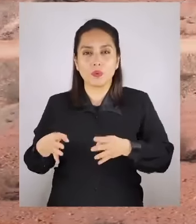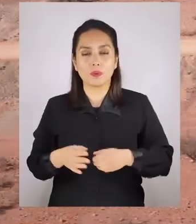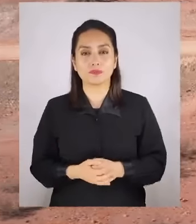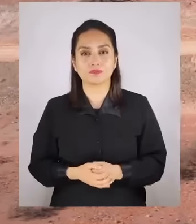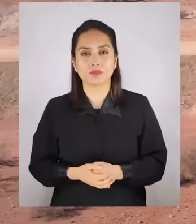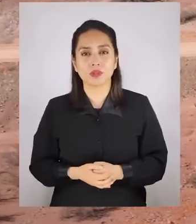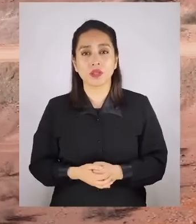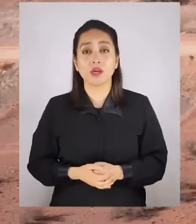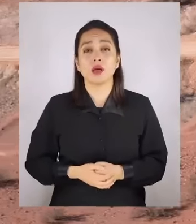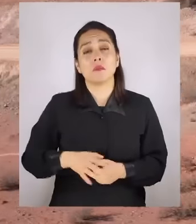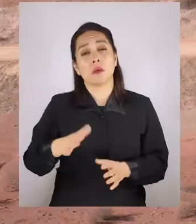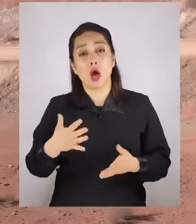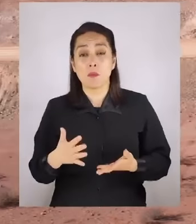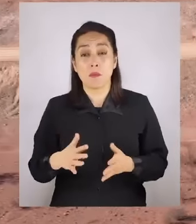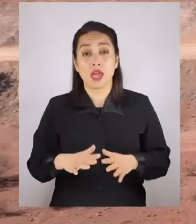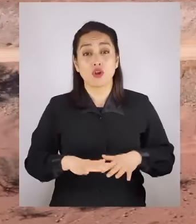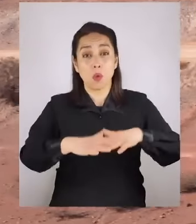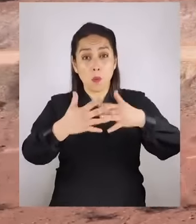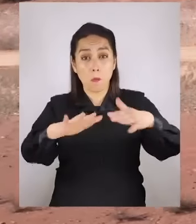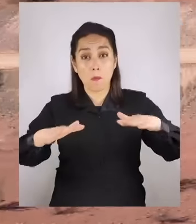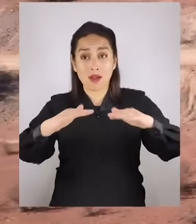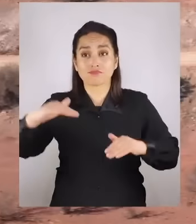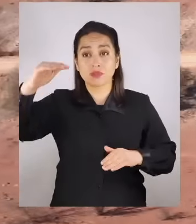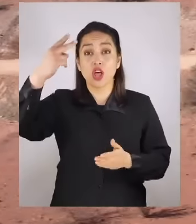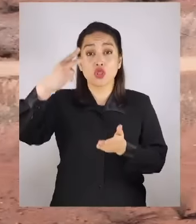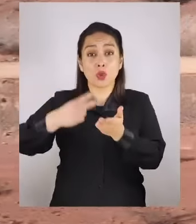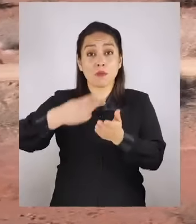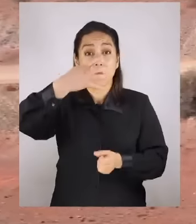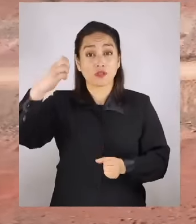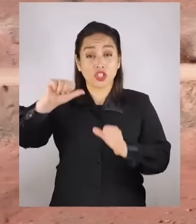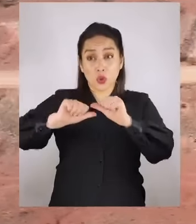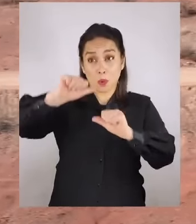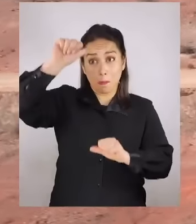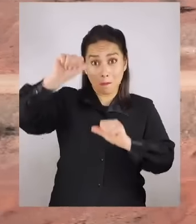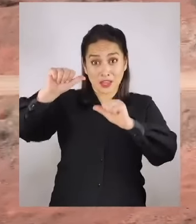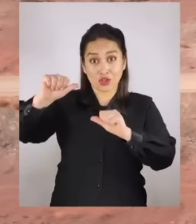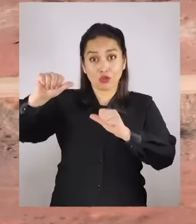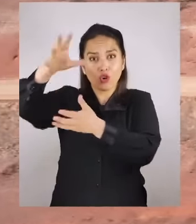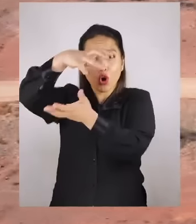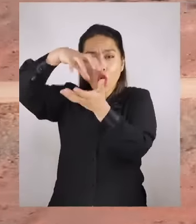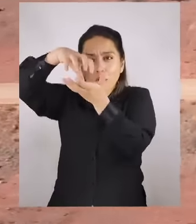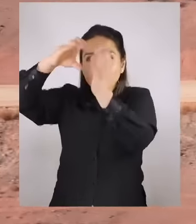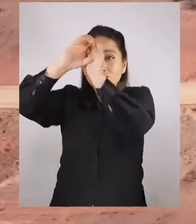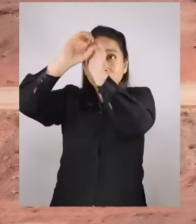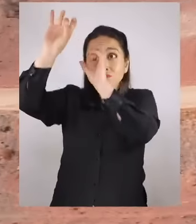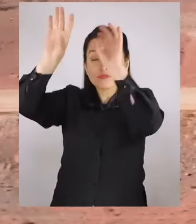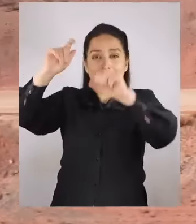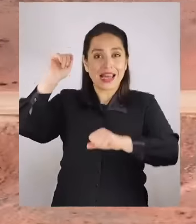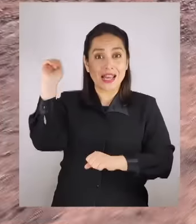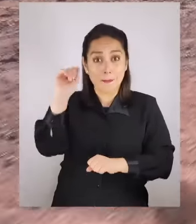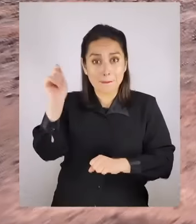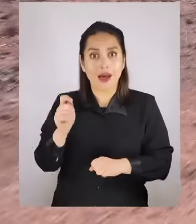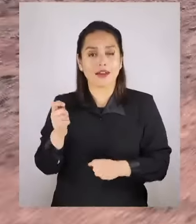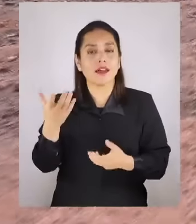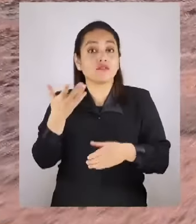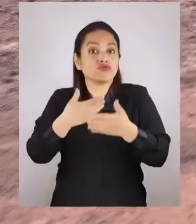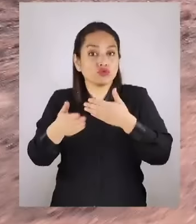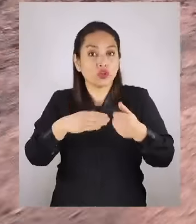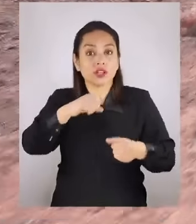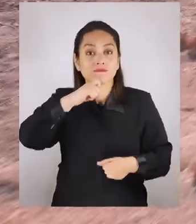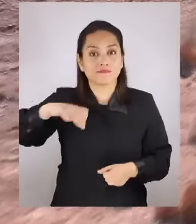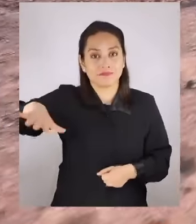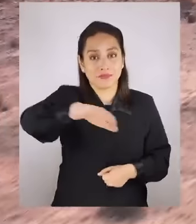A unos 2.400 metros sobre el nivel del mar, el Observatorio Las Campanas está ubicado en la desértica región